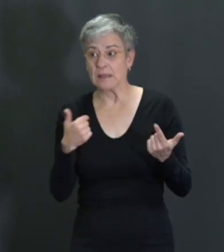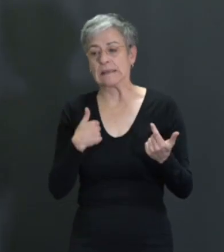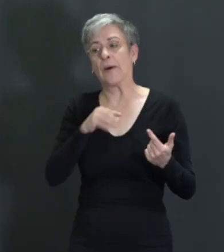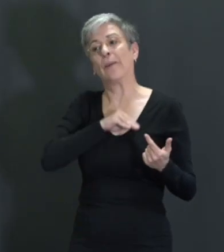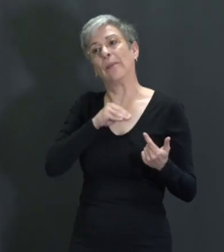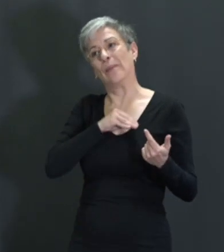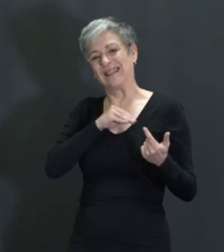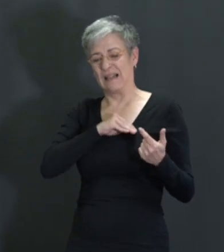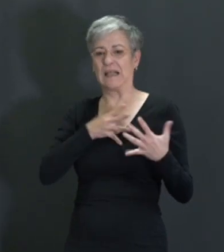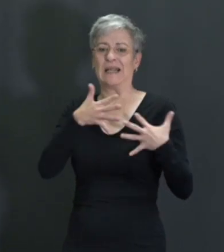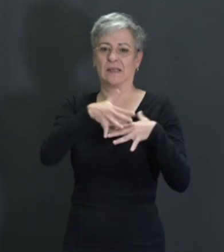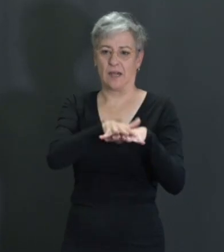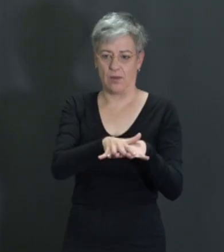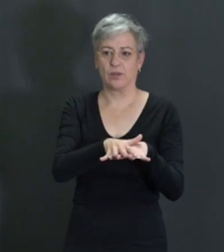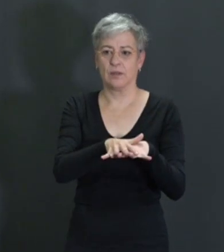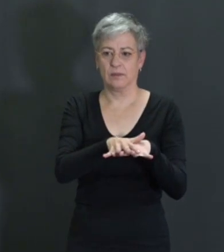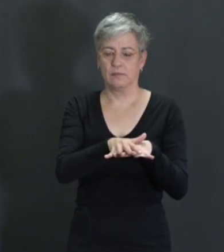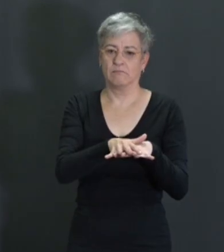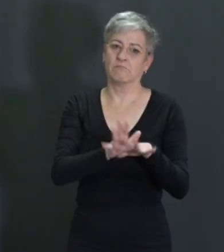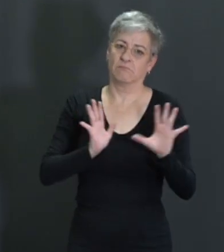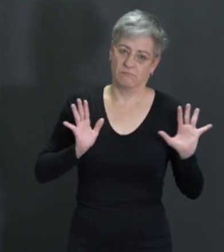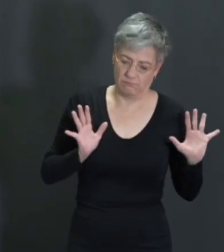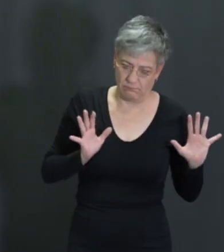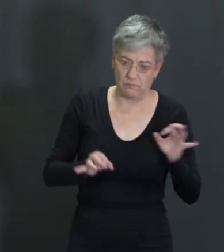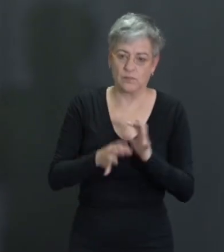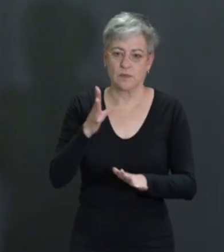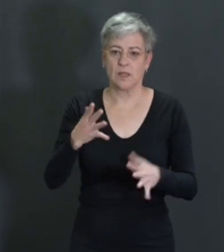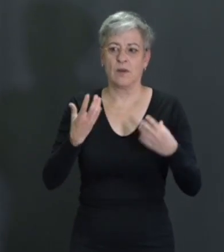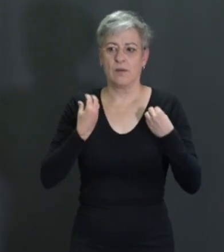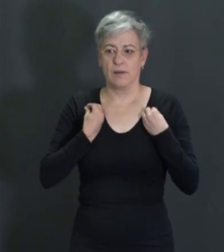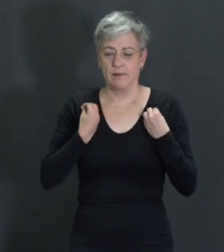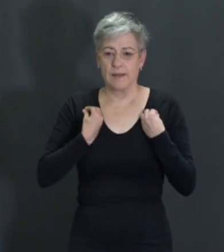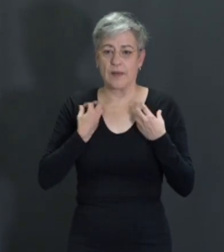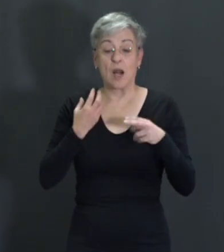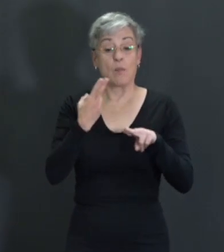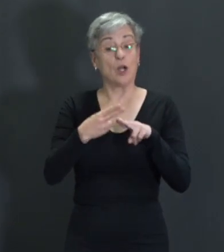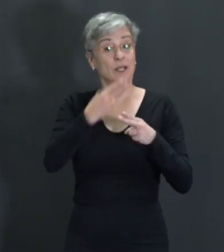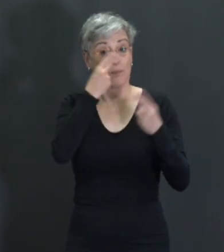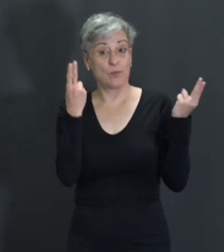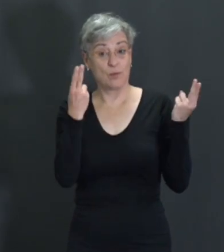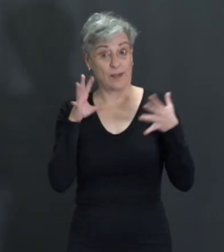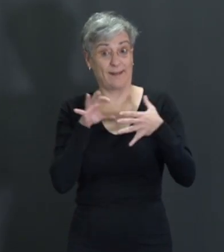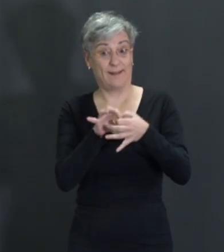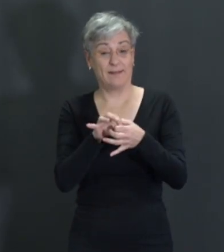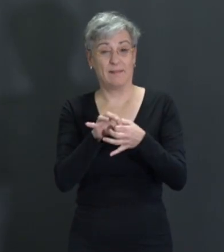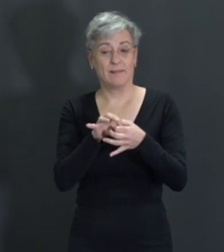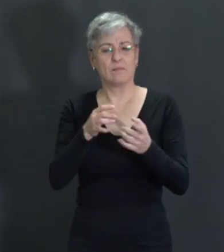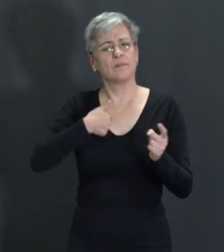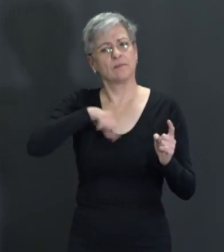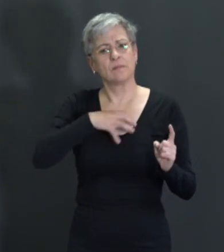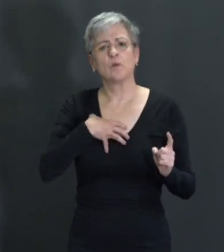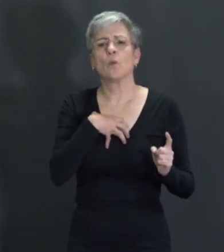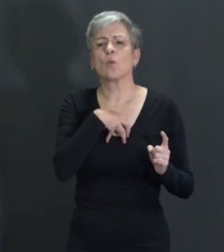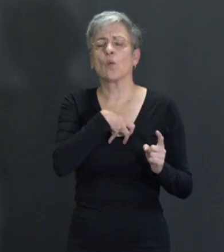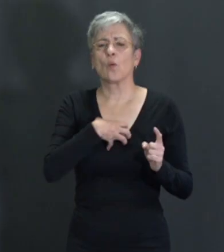la población general. Yo diría que afortunadamente y desde la mirada de las políticas públicas pues nos está